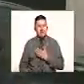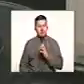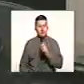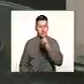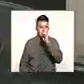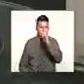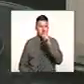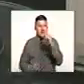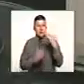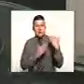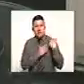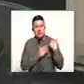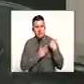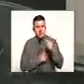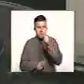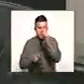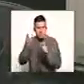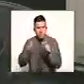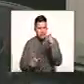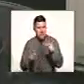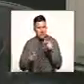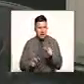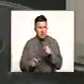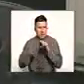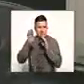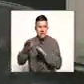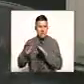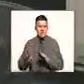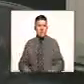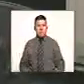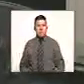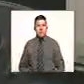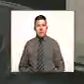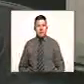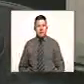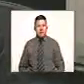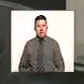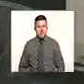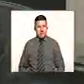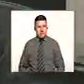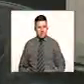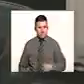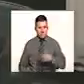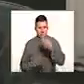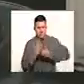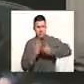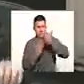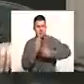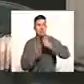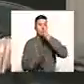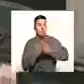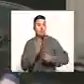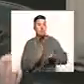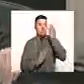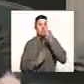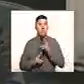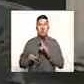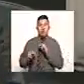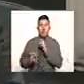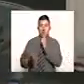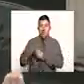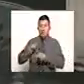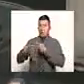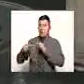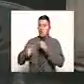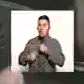de responsabilidad con la gente a la que ustedes aquí representan. Vamos a darle trámite a una reforma tributaria mientras nos negamos a